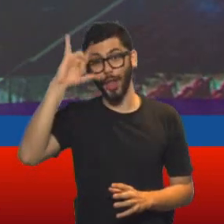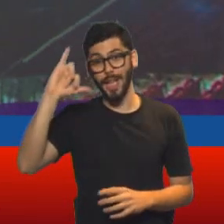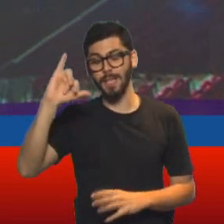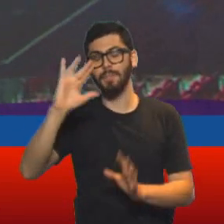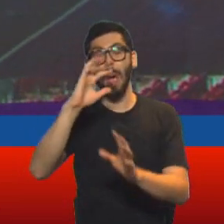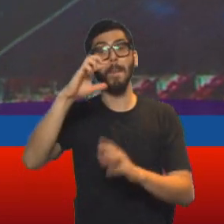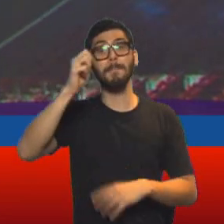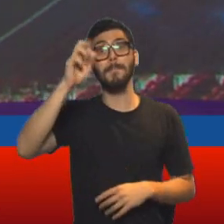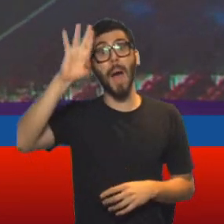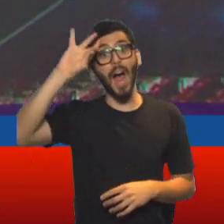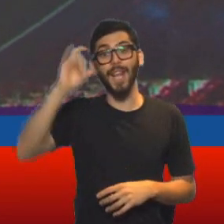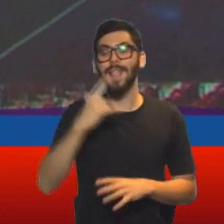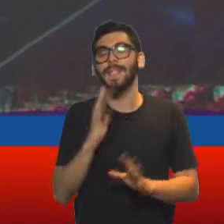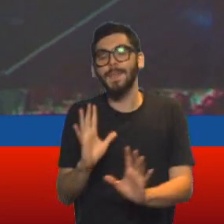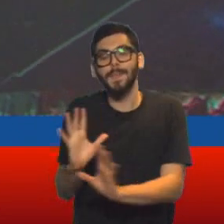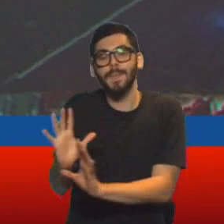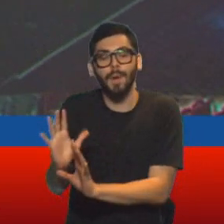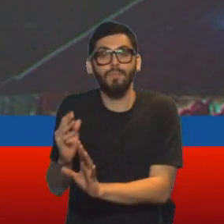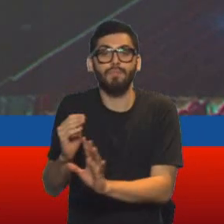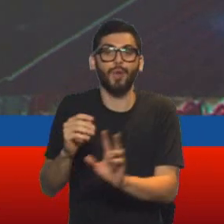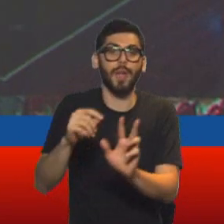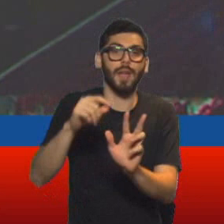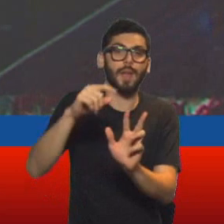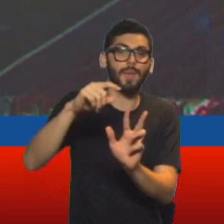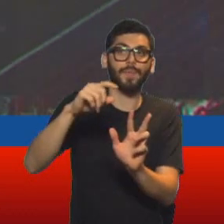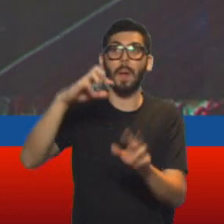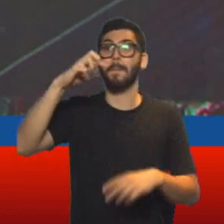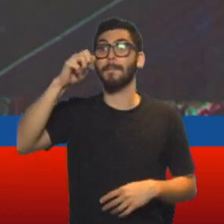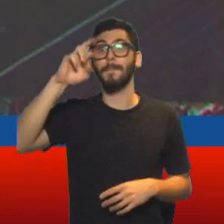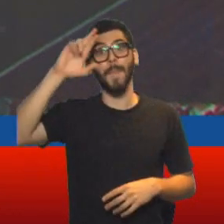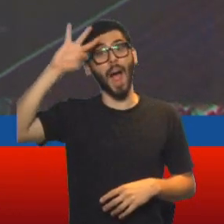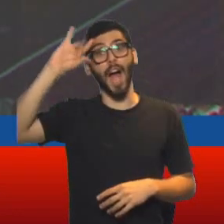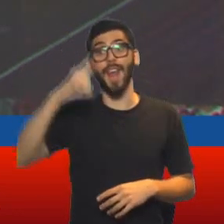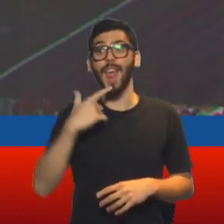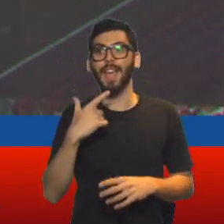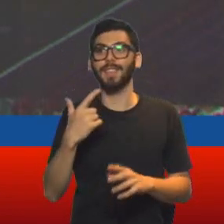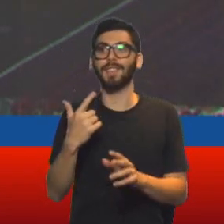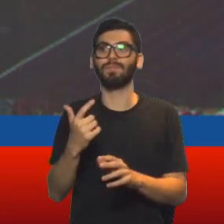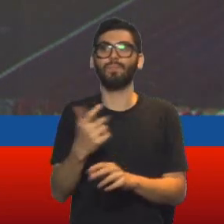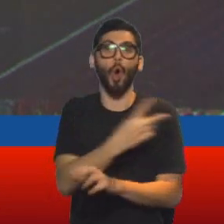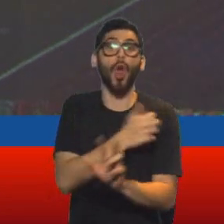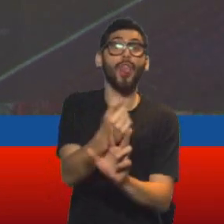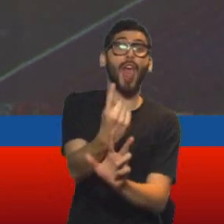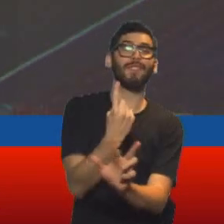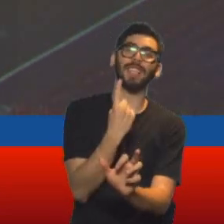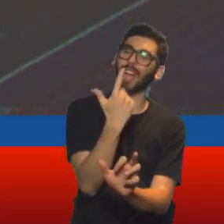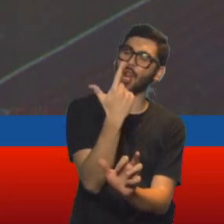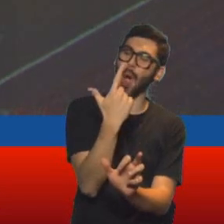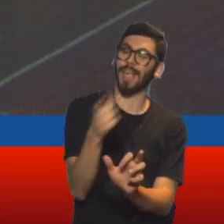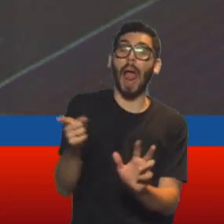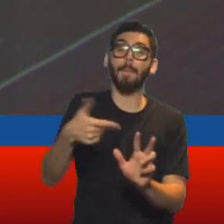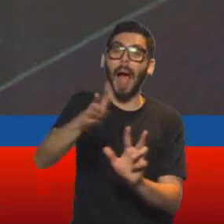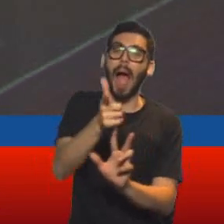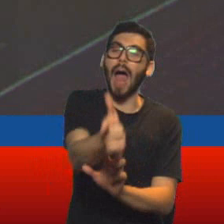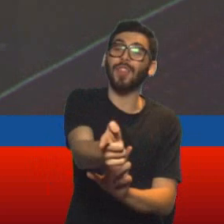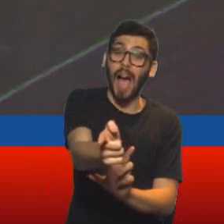que es más de juego de ataque que de contención Paredes. Y ya tenemos, fíjate el ataque que tiene